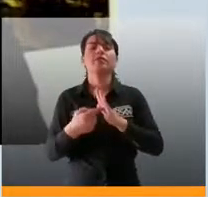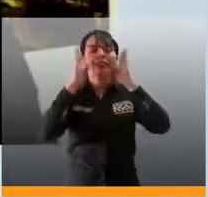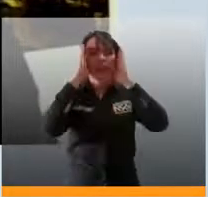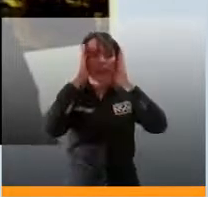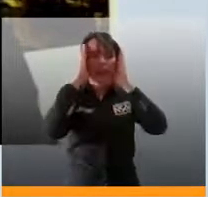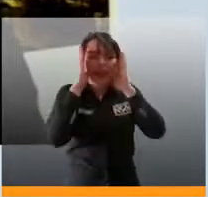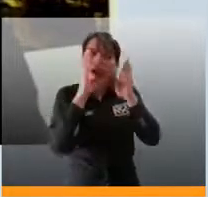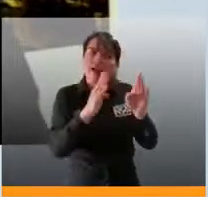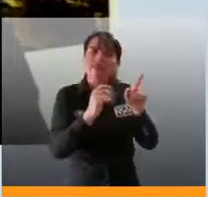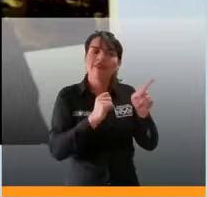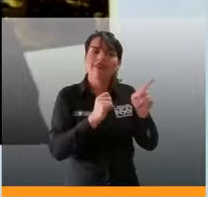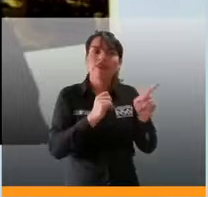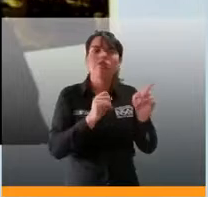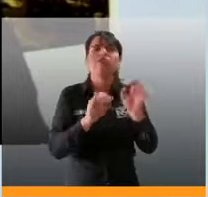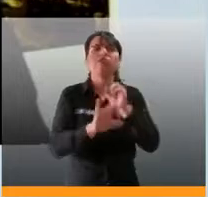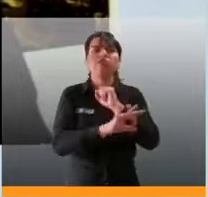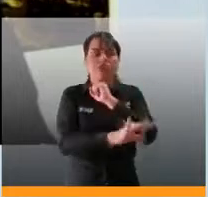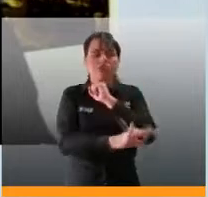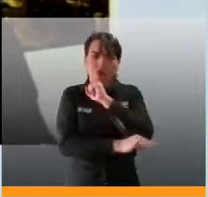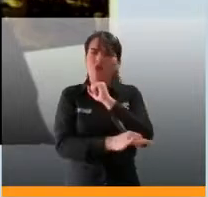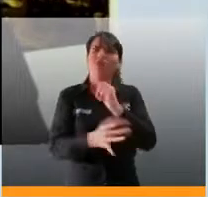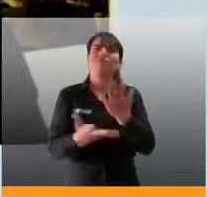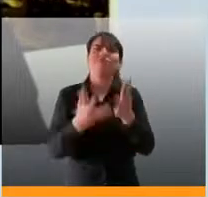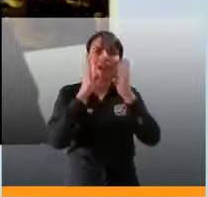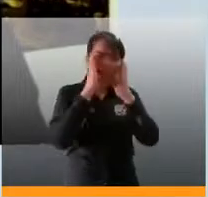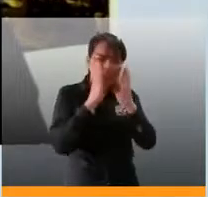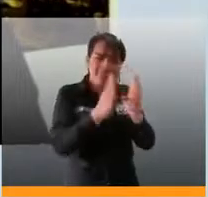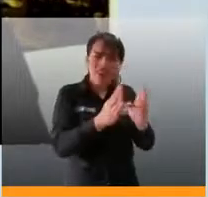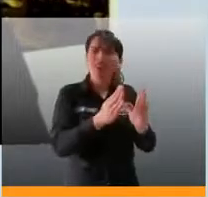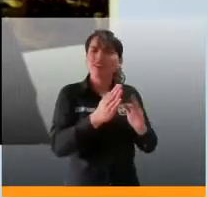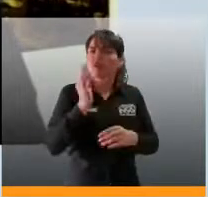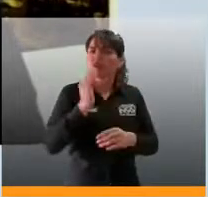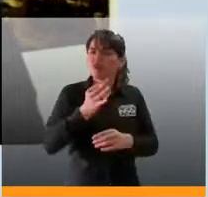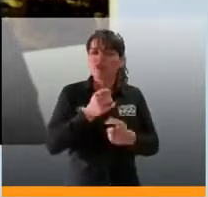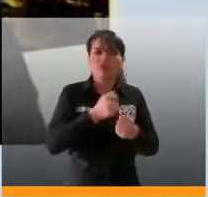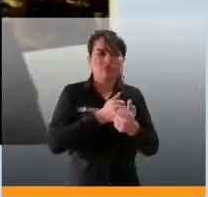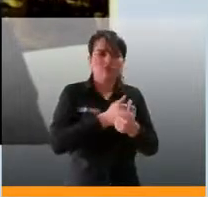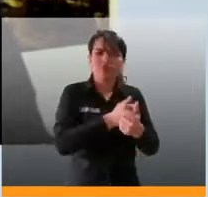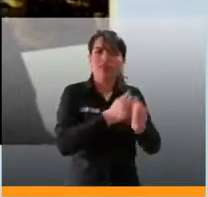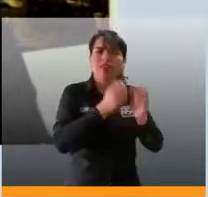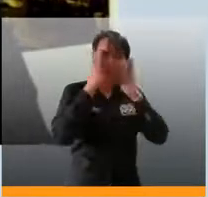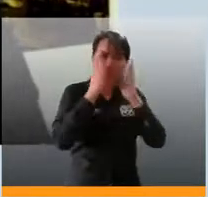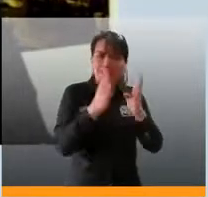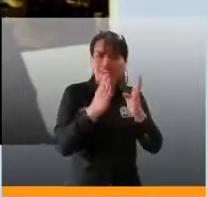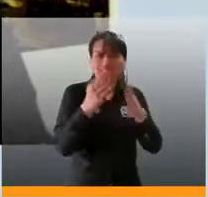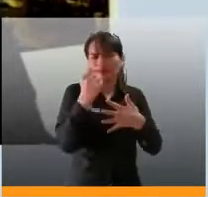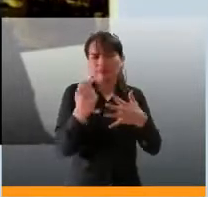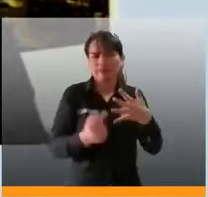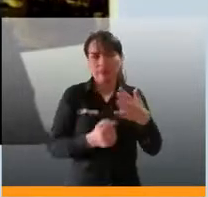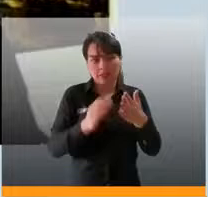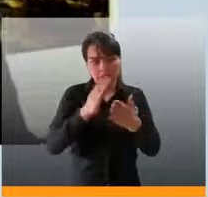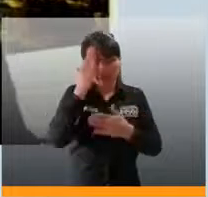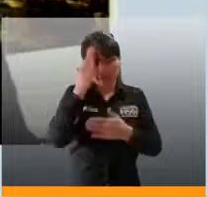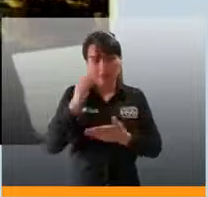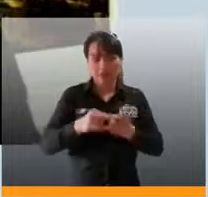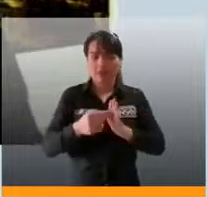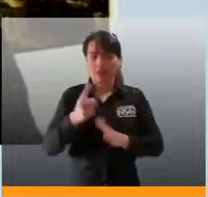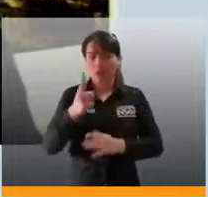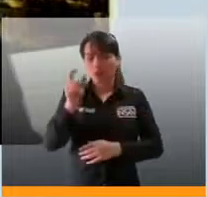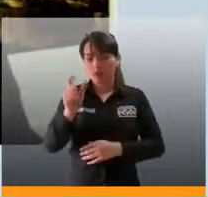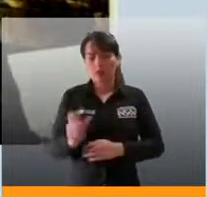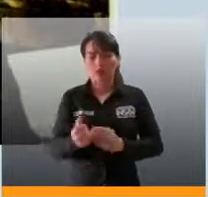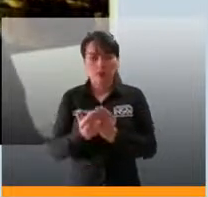atención psicosocial con buzón permanente de atención personalizado, no solo al estudiante, a